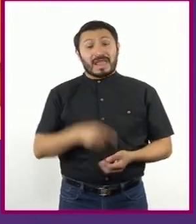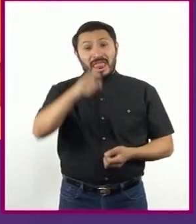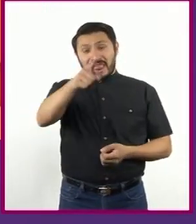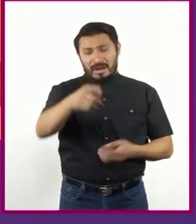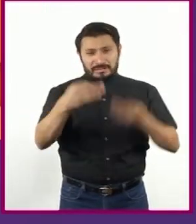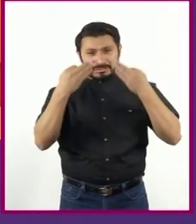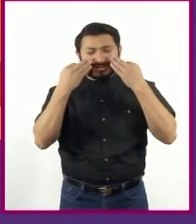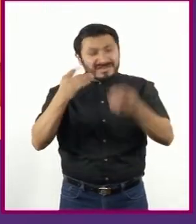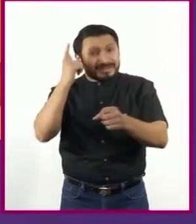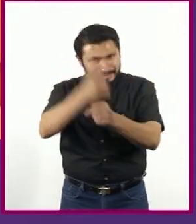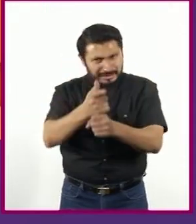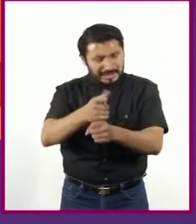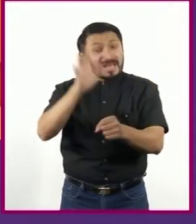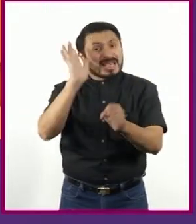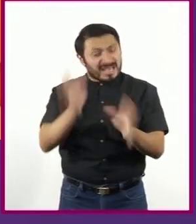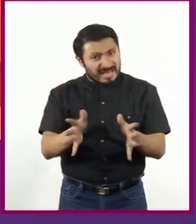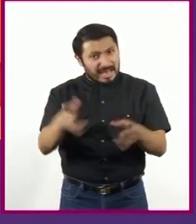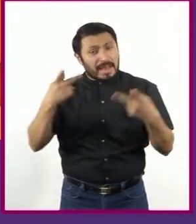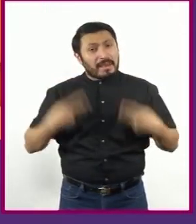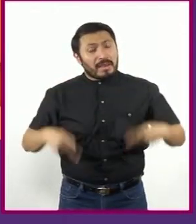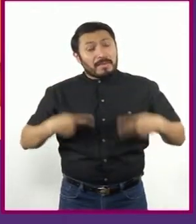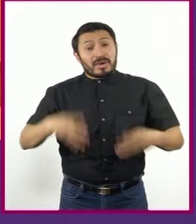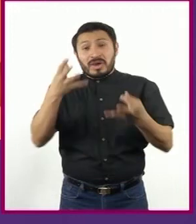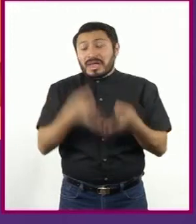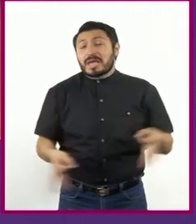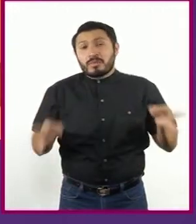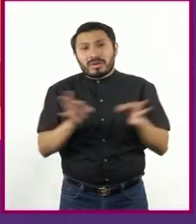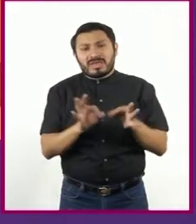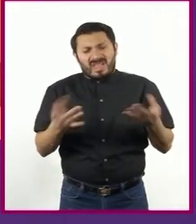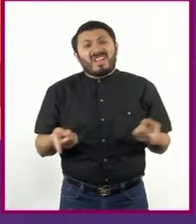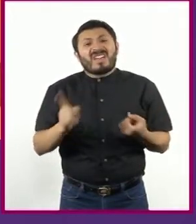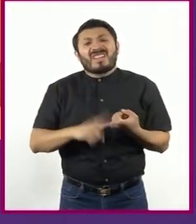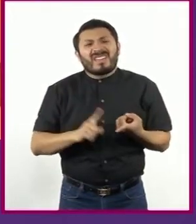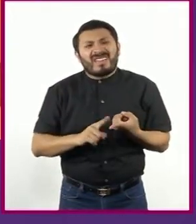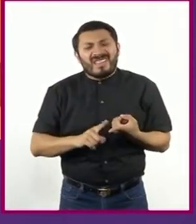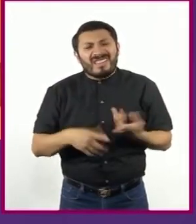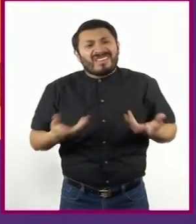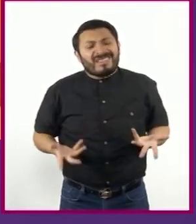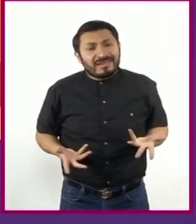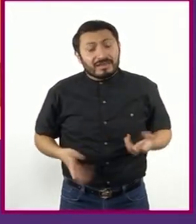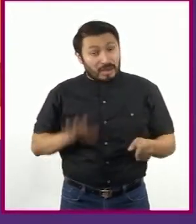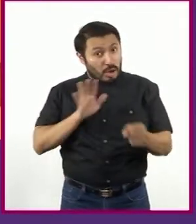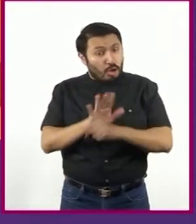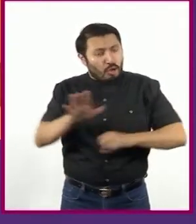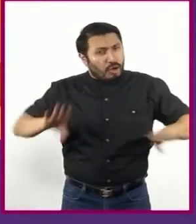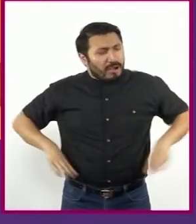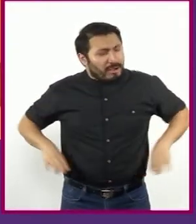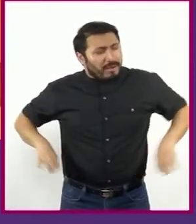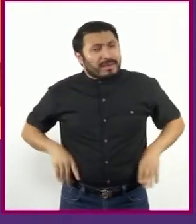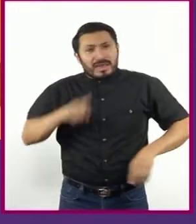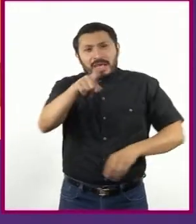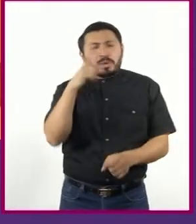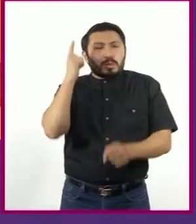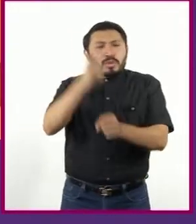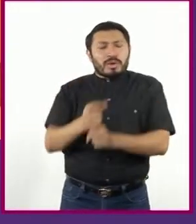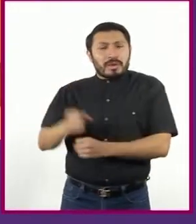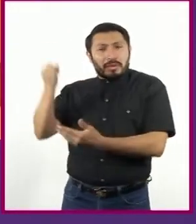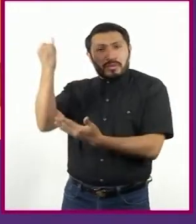¿Identifican al personaje principal? ¿Quién es? ¿Qué elementos identifican en la